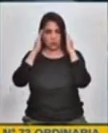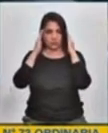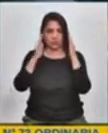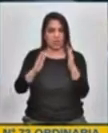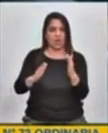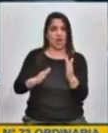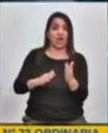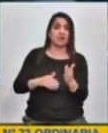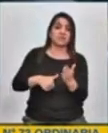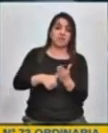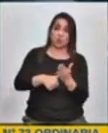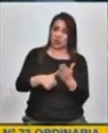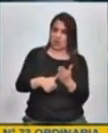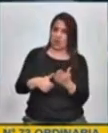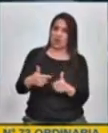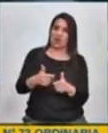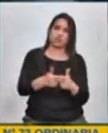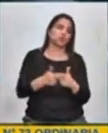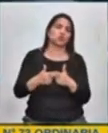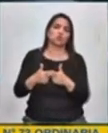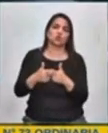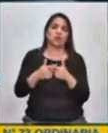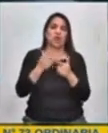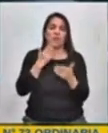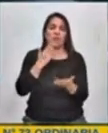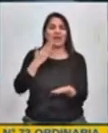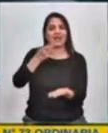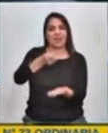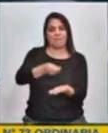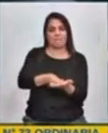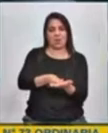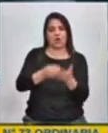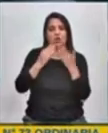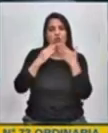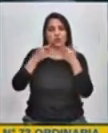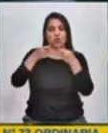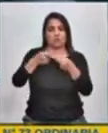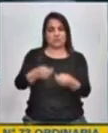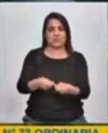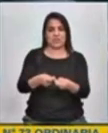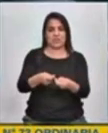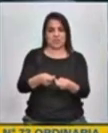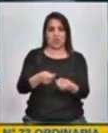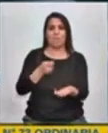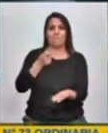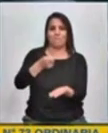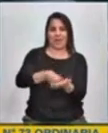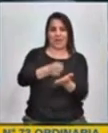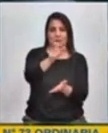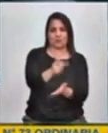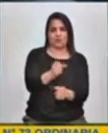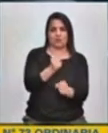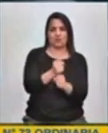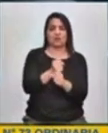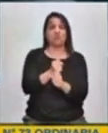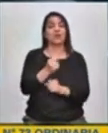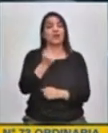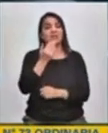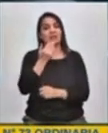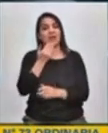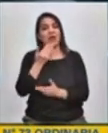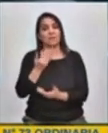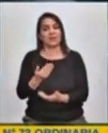seguridad social, para que el subsidio de incapacidad laboral le llegue al trabajador cuando le corresponde, pero también, presidente,